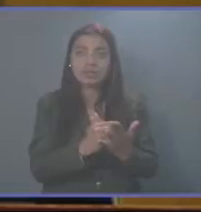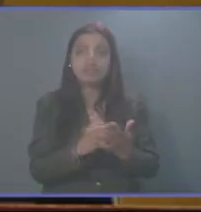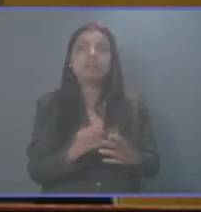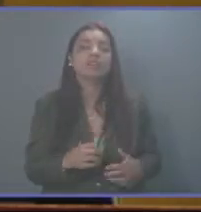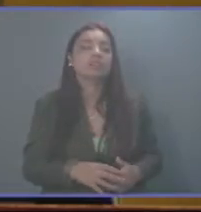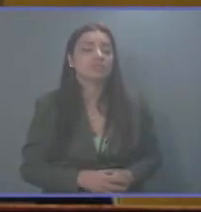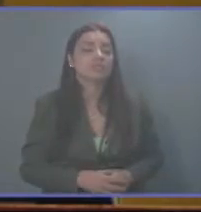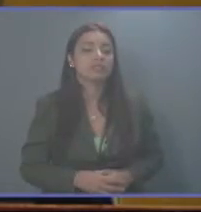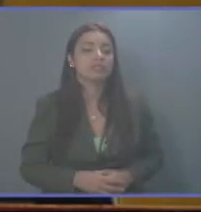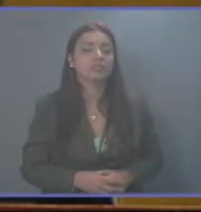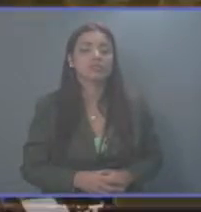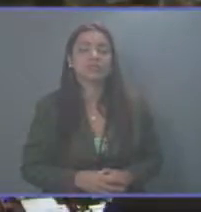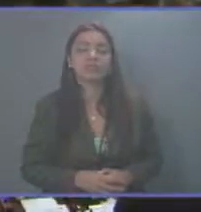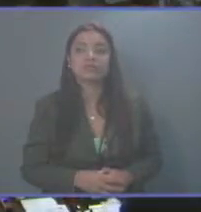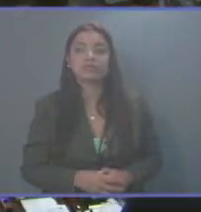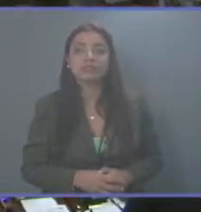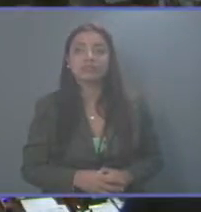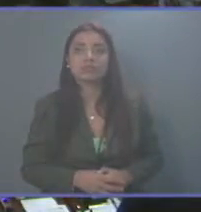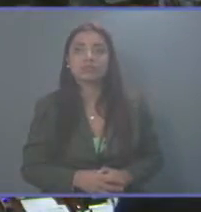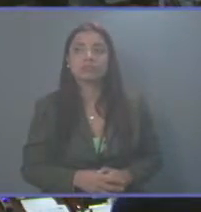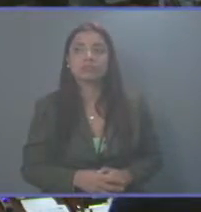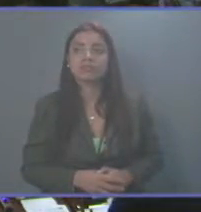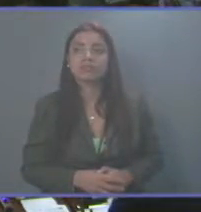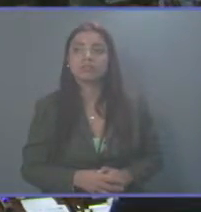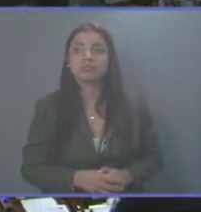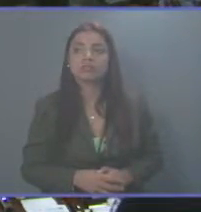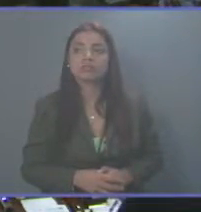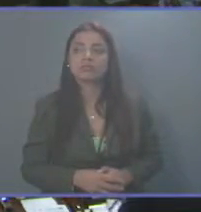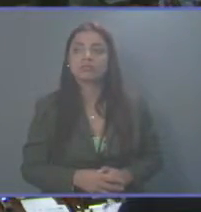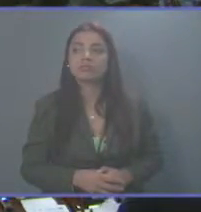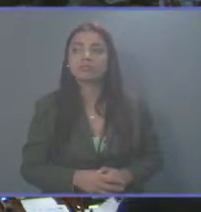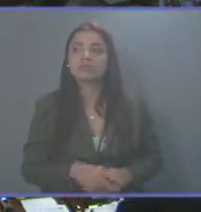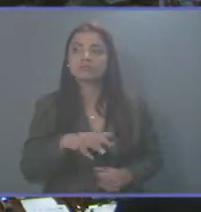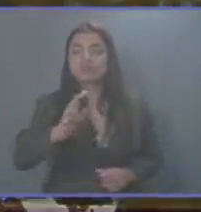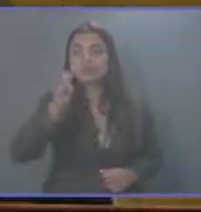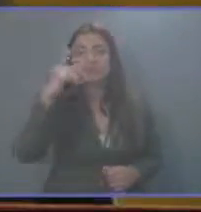Tiene la palabra el diputado Rodríguez.